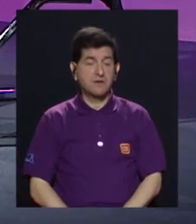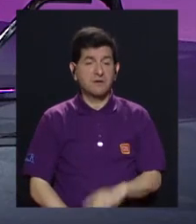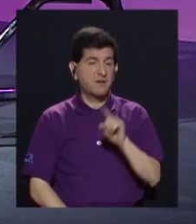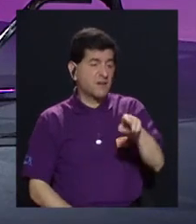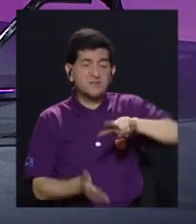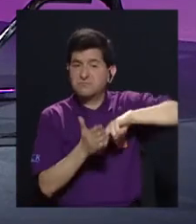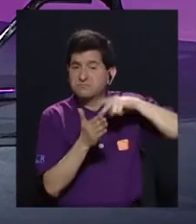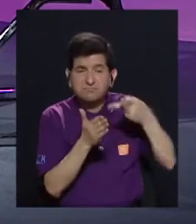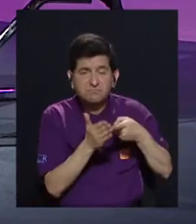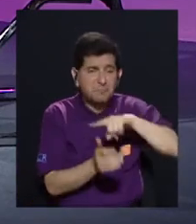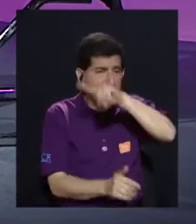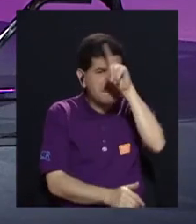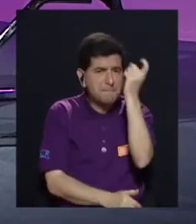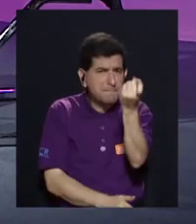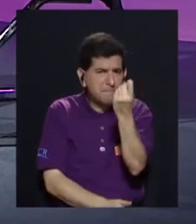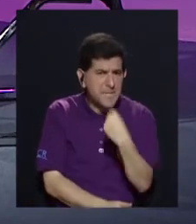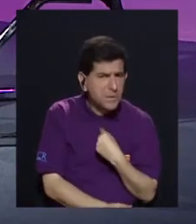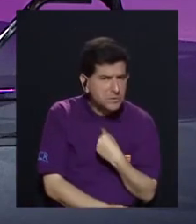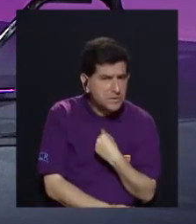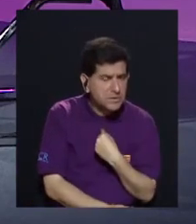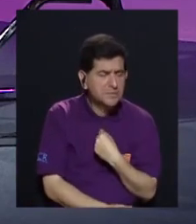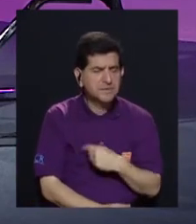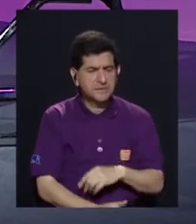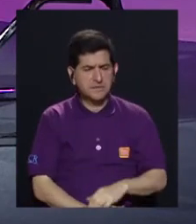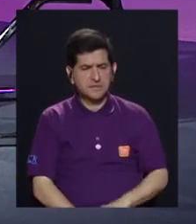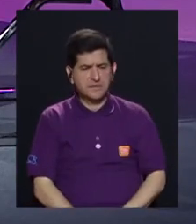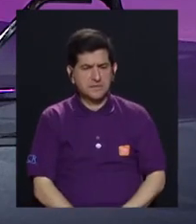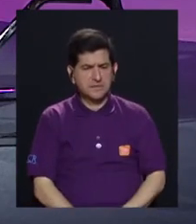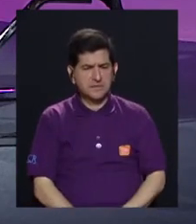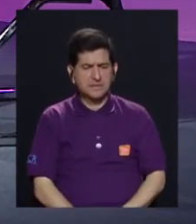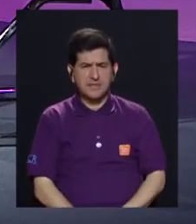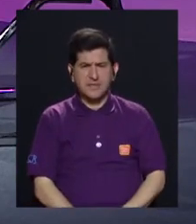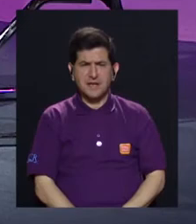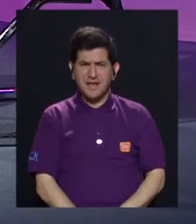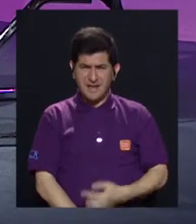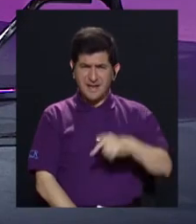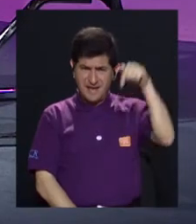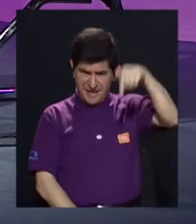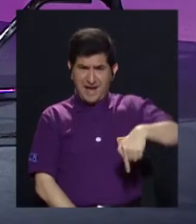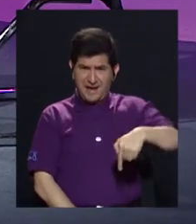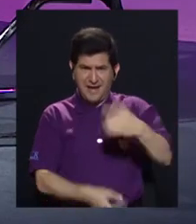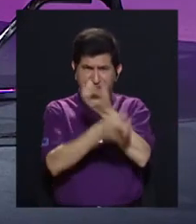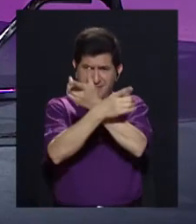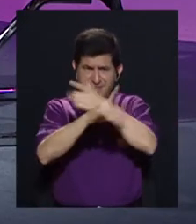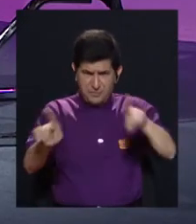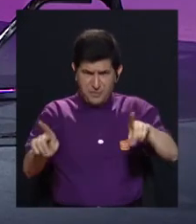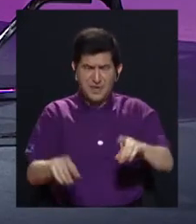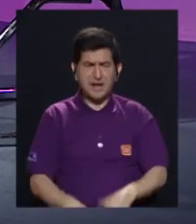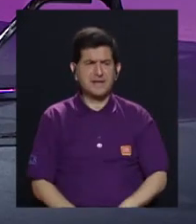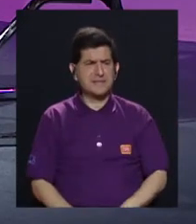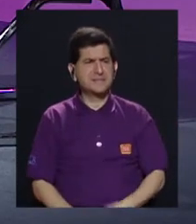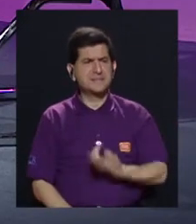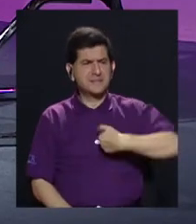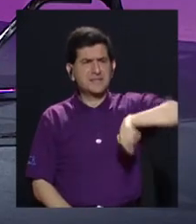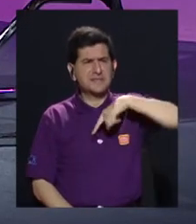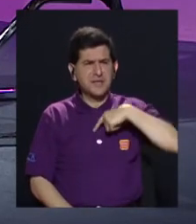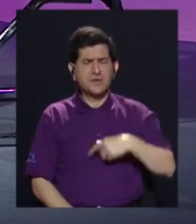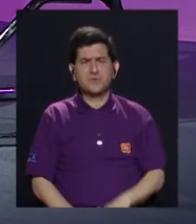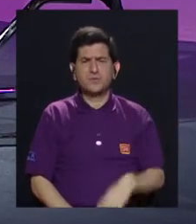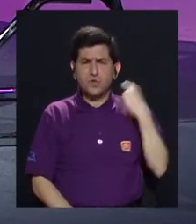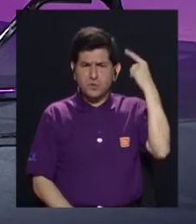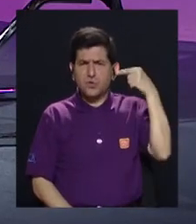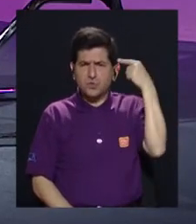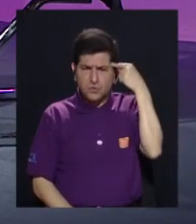la pregunta lo que me hace a mí pensar es si estamos en democracia si decidimos organizarnos a través de un